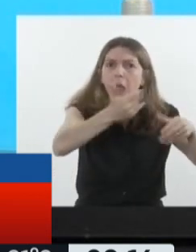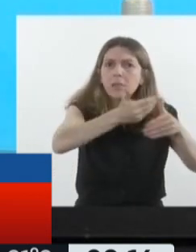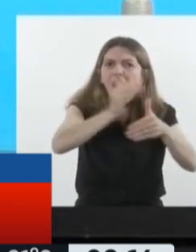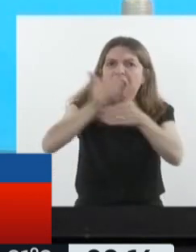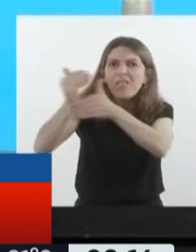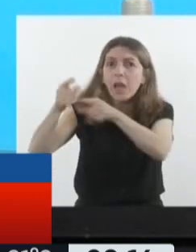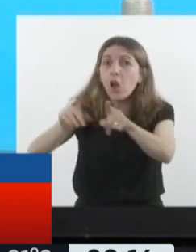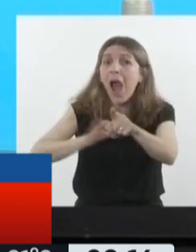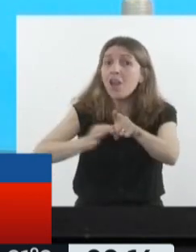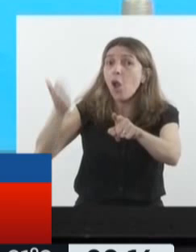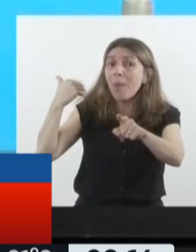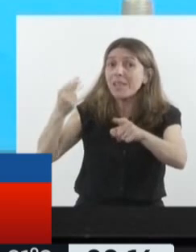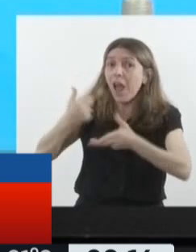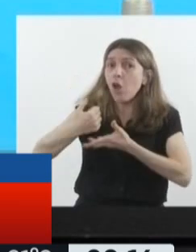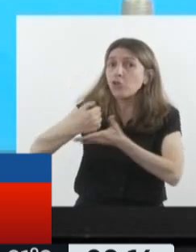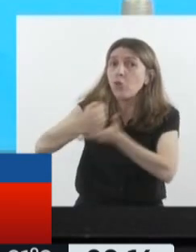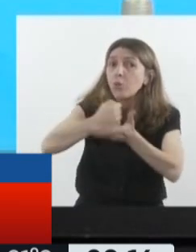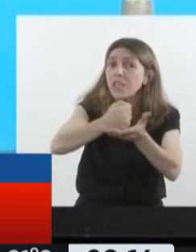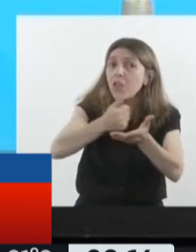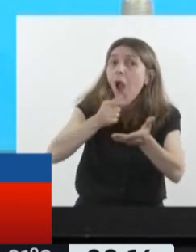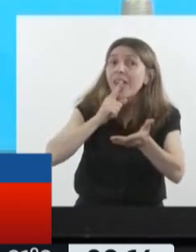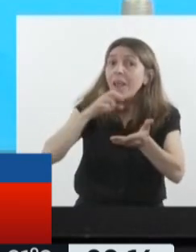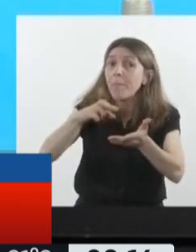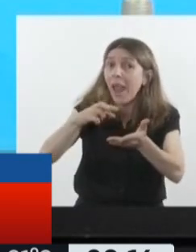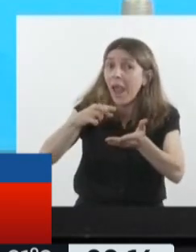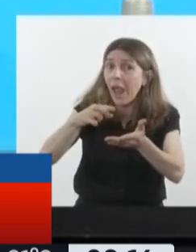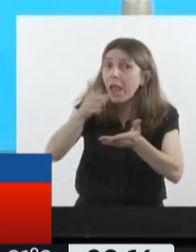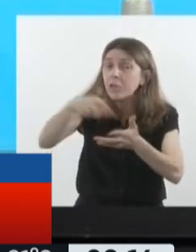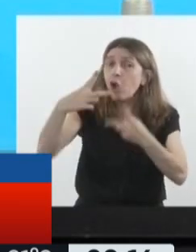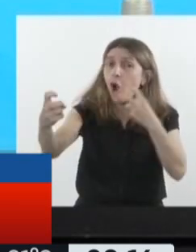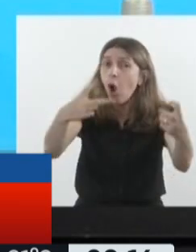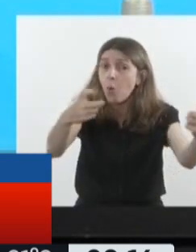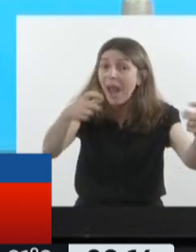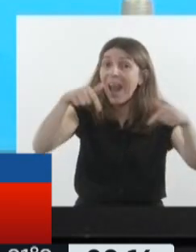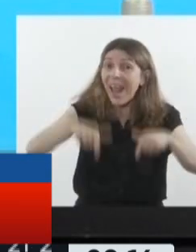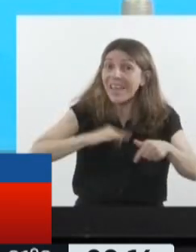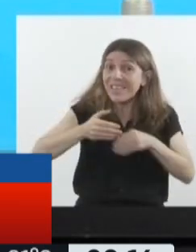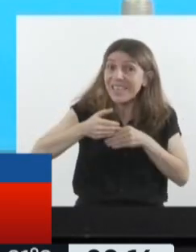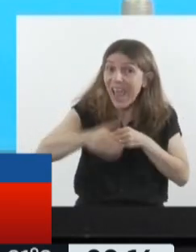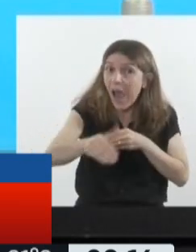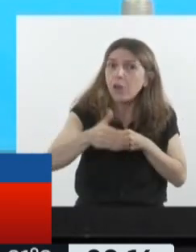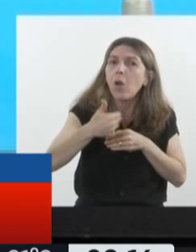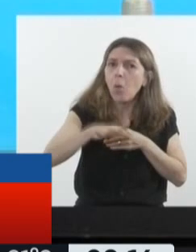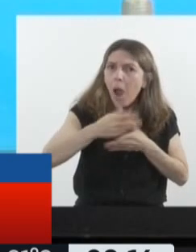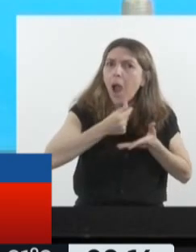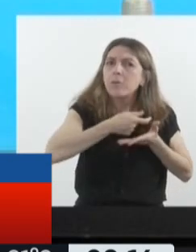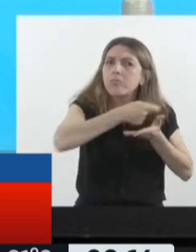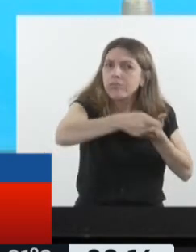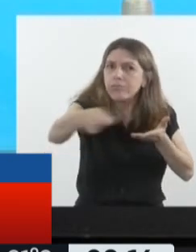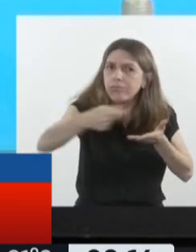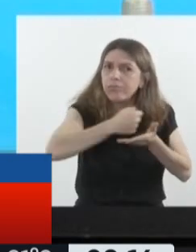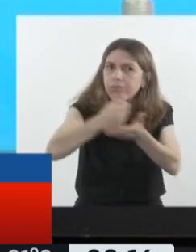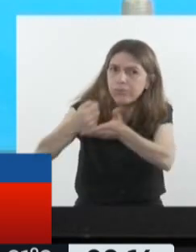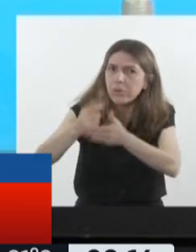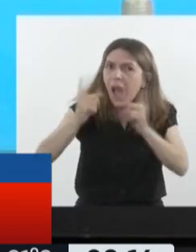pasado recibieron la asistencia del Estado a través del ATP y que este año siguen recibiendo la asistencia del Estado a través de los repros y